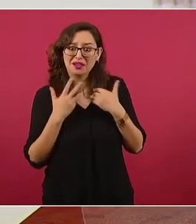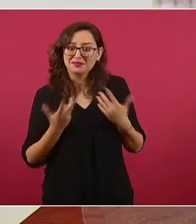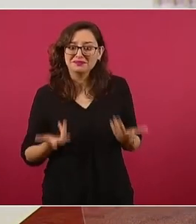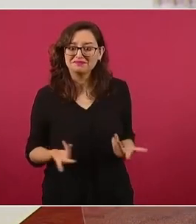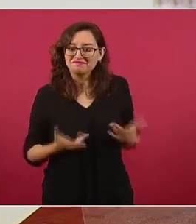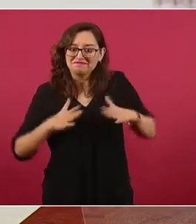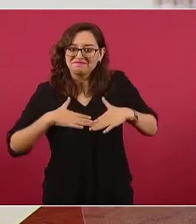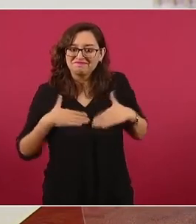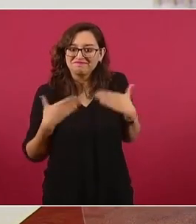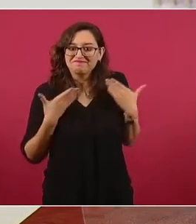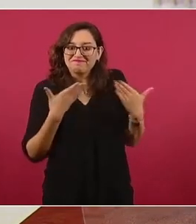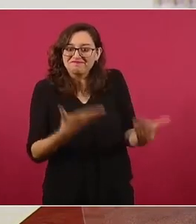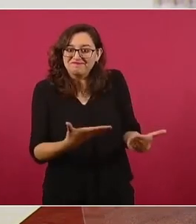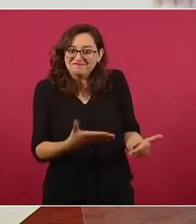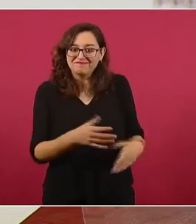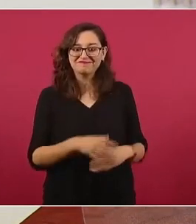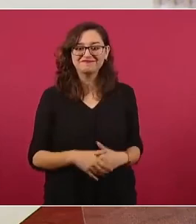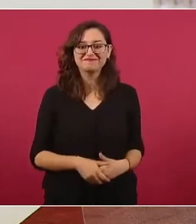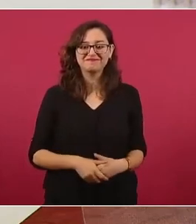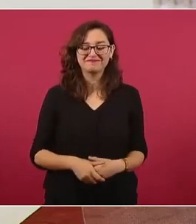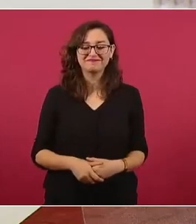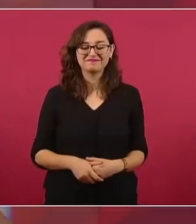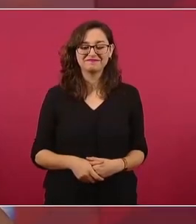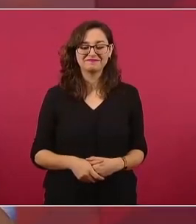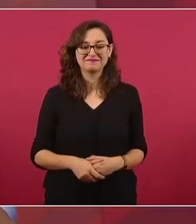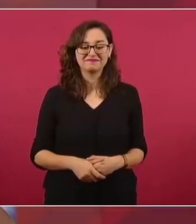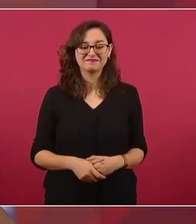Y hay que ver la cara,